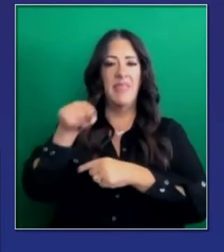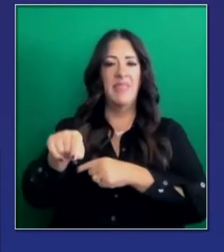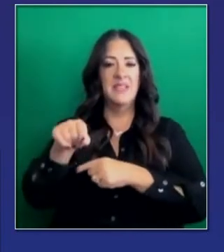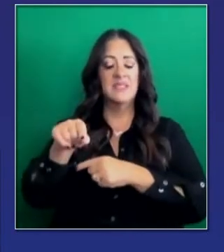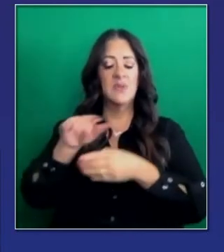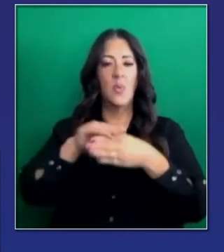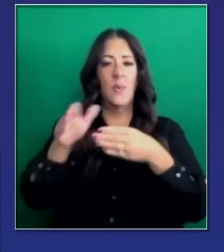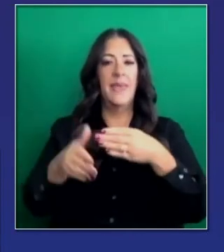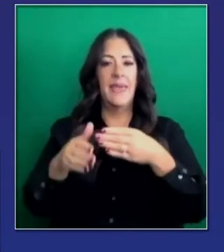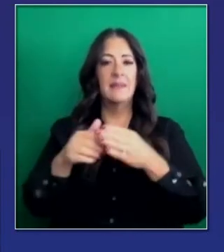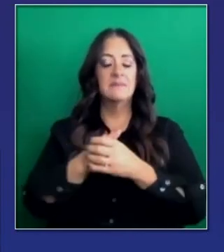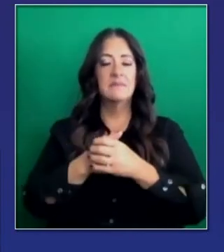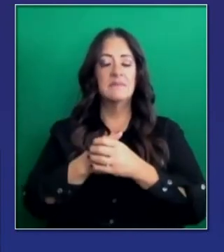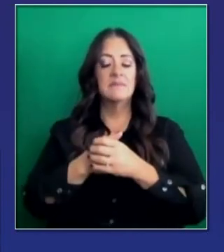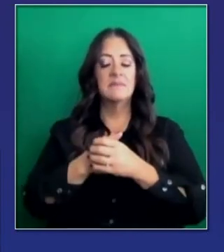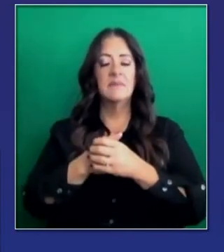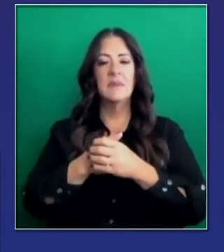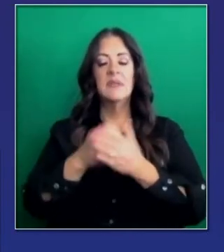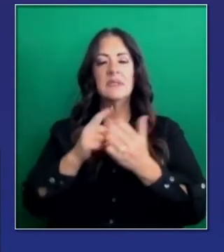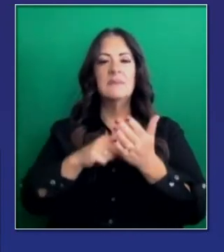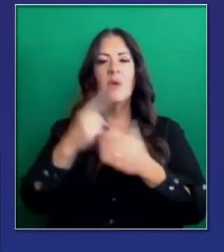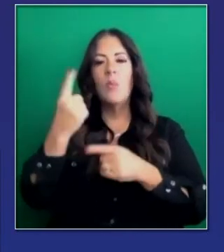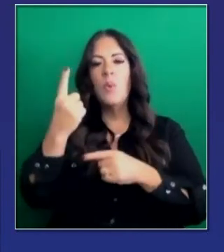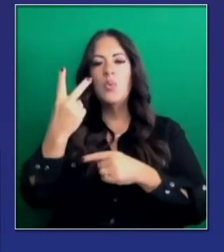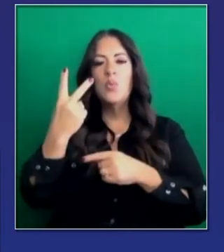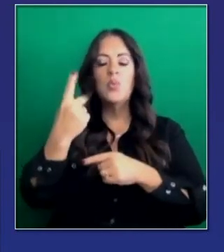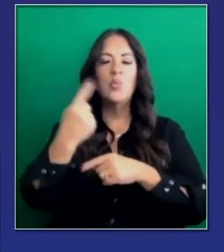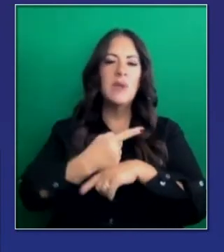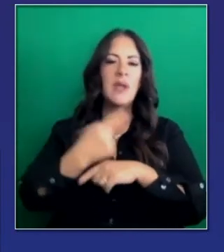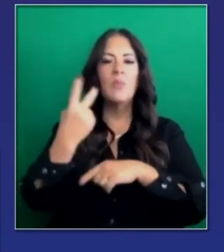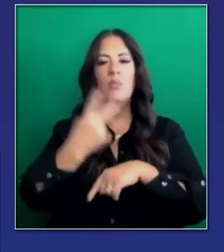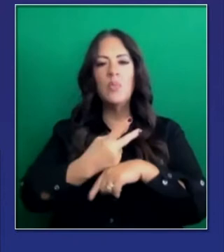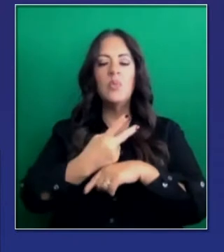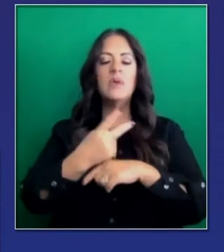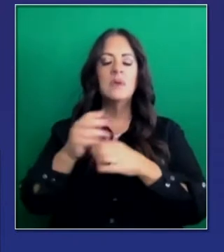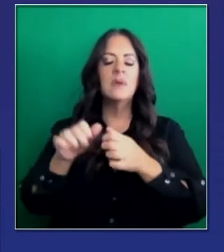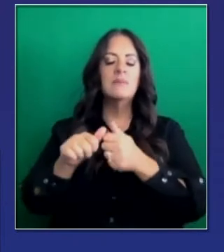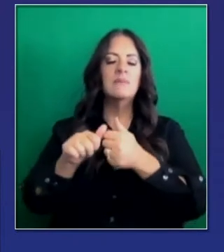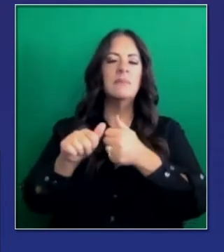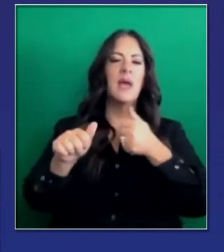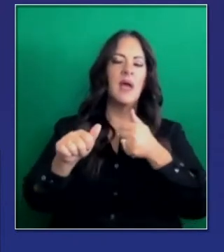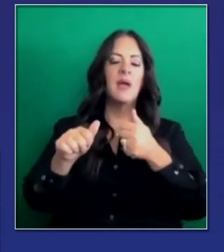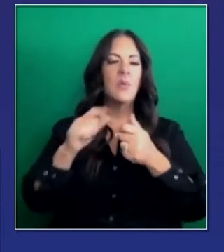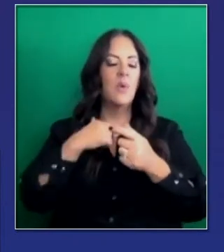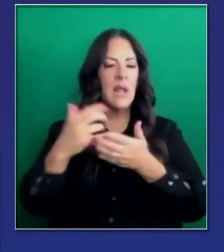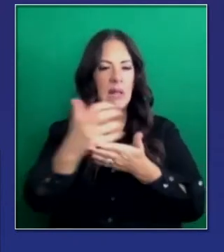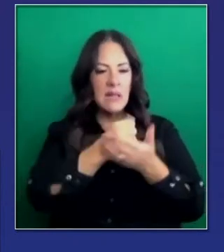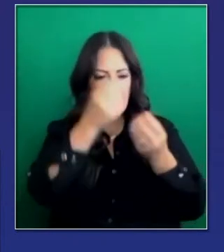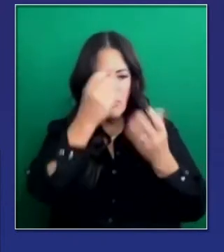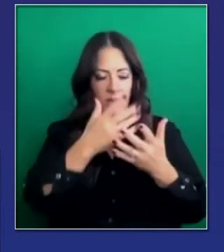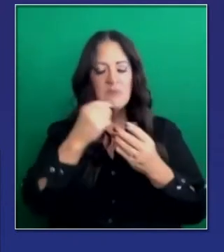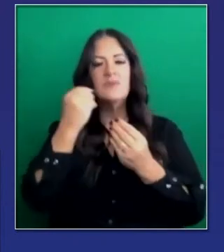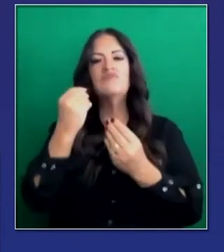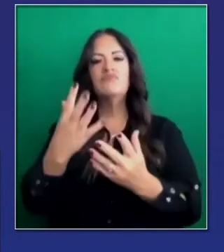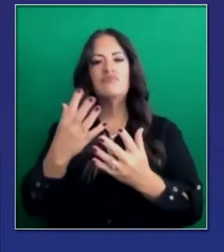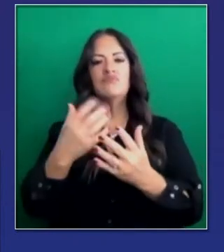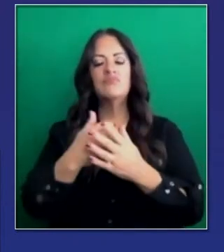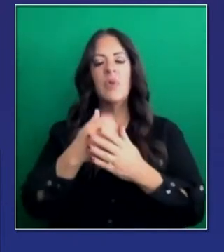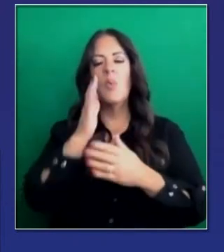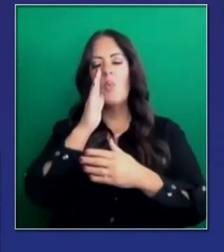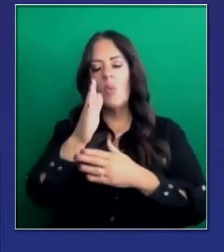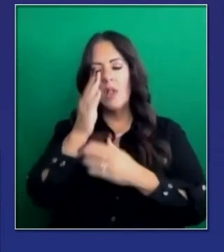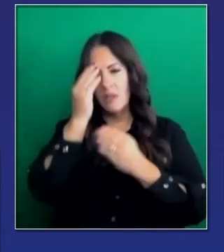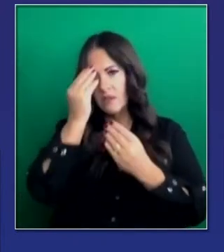y cuando lleguen los datos por supuesto que llega un día o dos de retraso con los datos pero quiero que lo sepan ojalá pudiéramos tener toda la